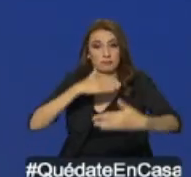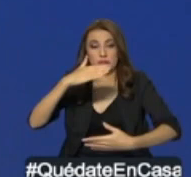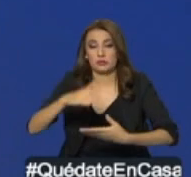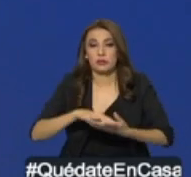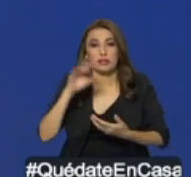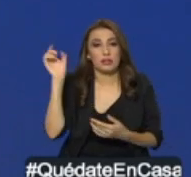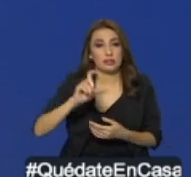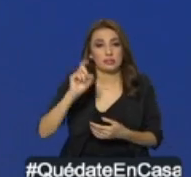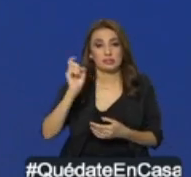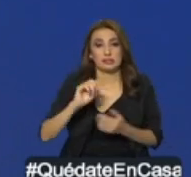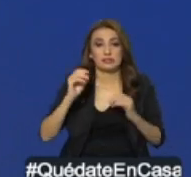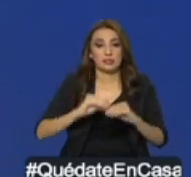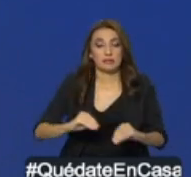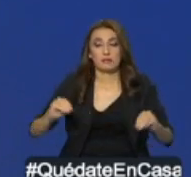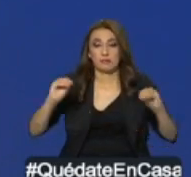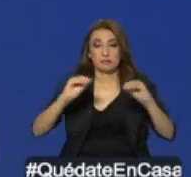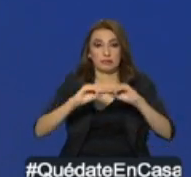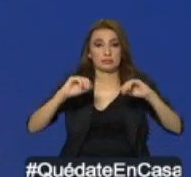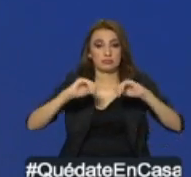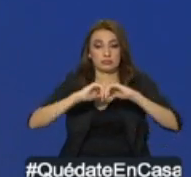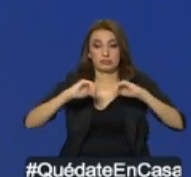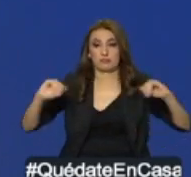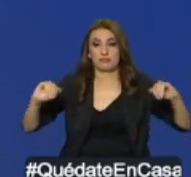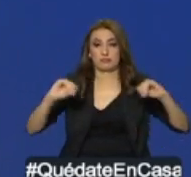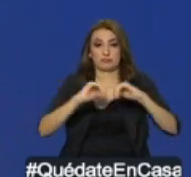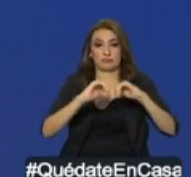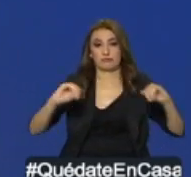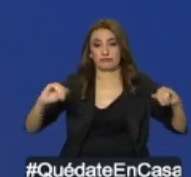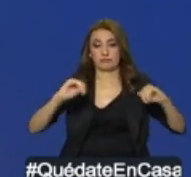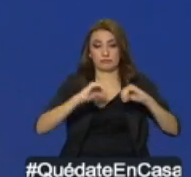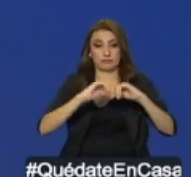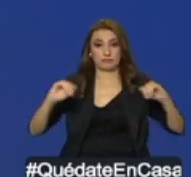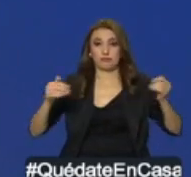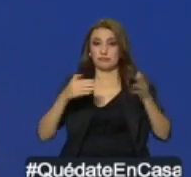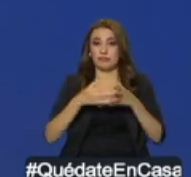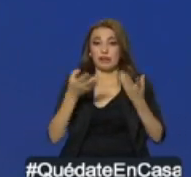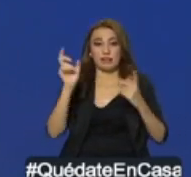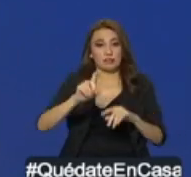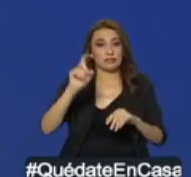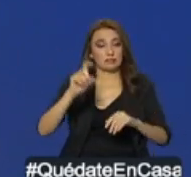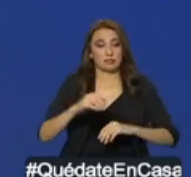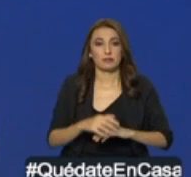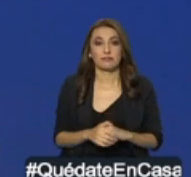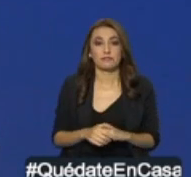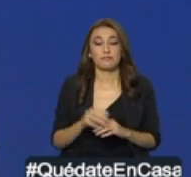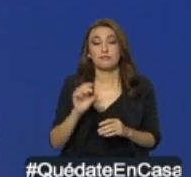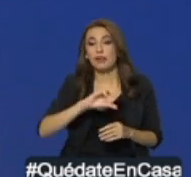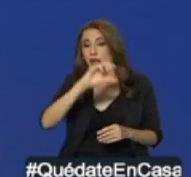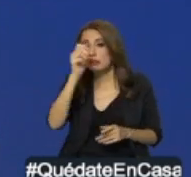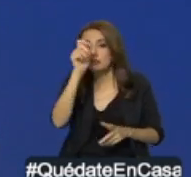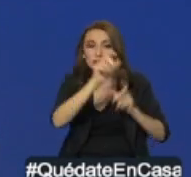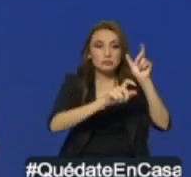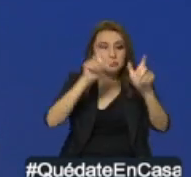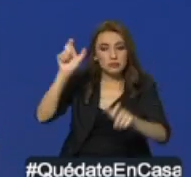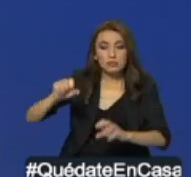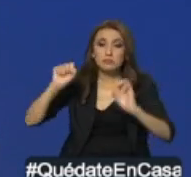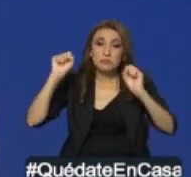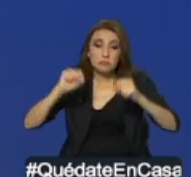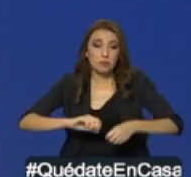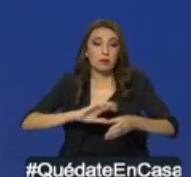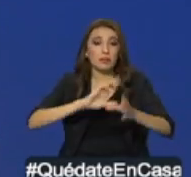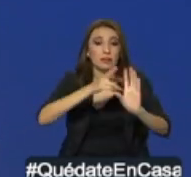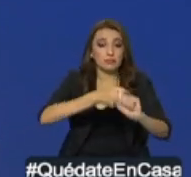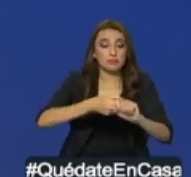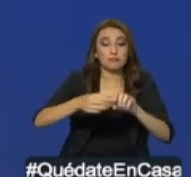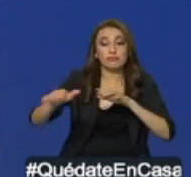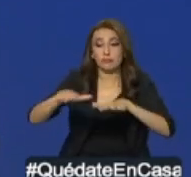requieran aislamiento y la población vulnerable que también requiere aislamiento el resto podría incorporarse a